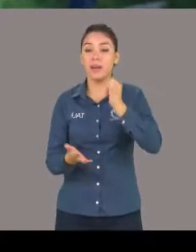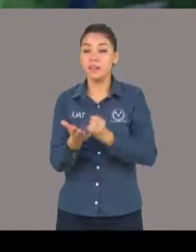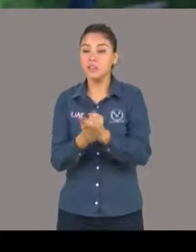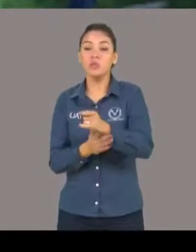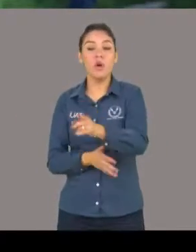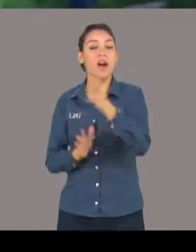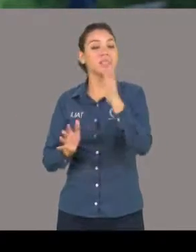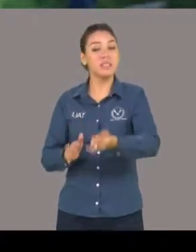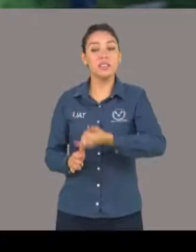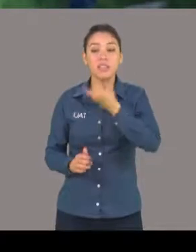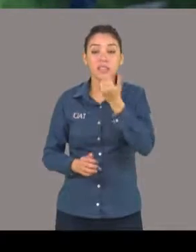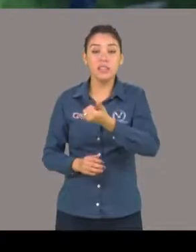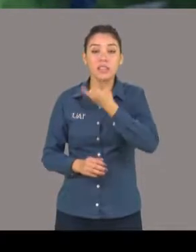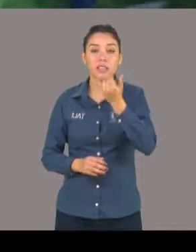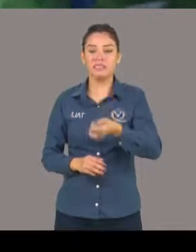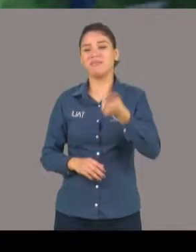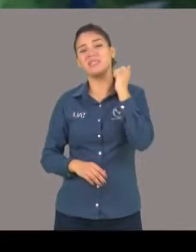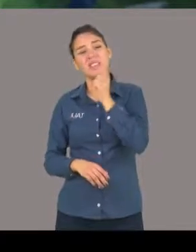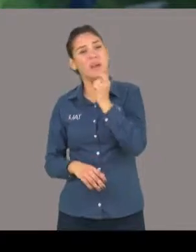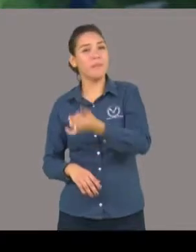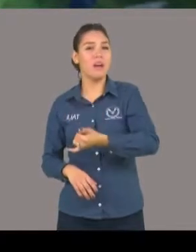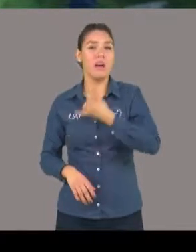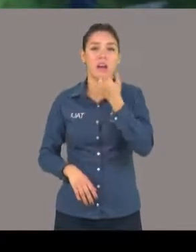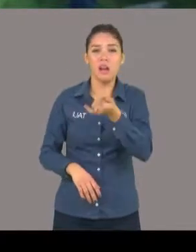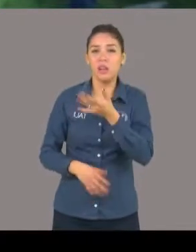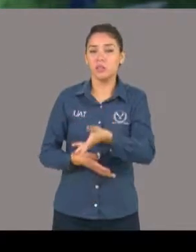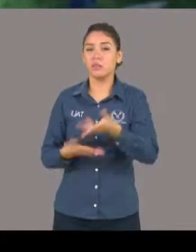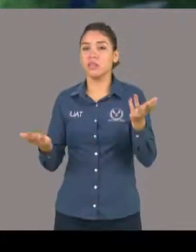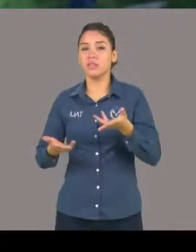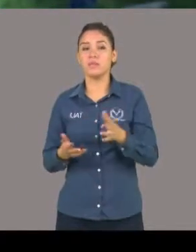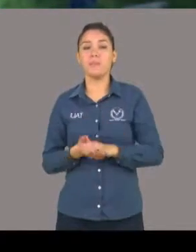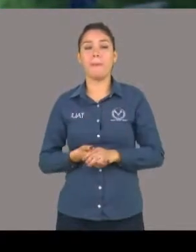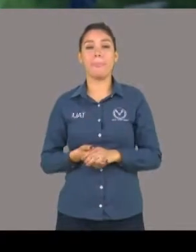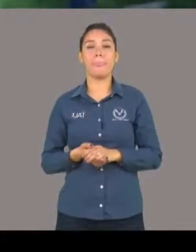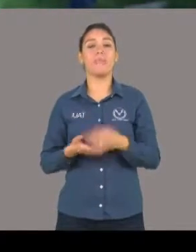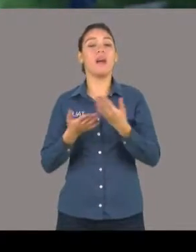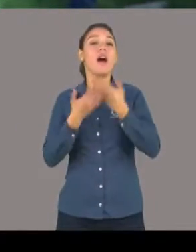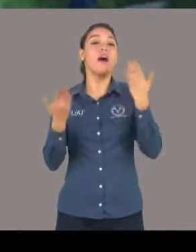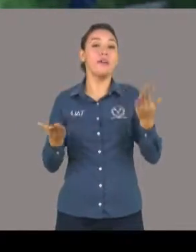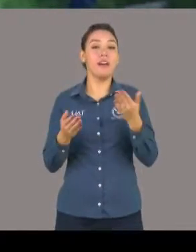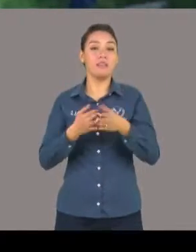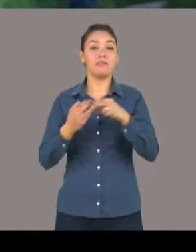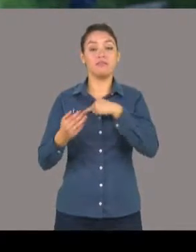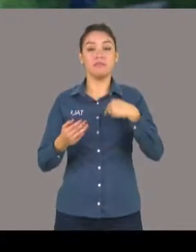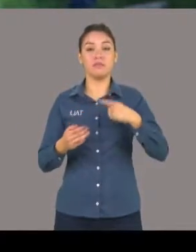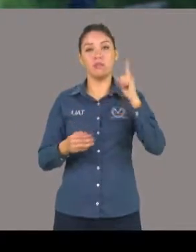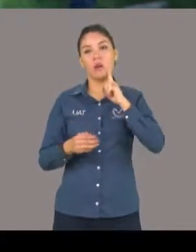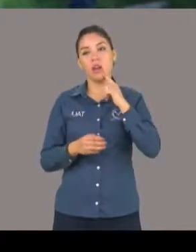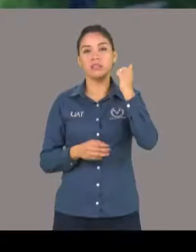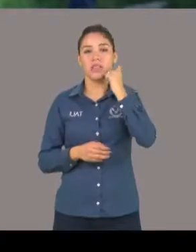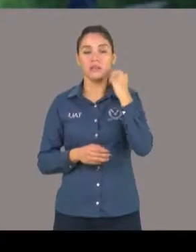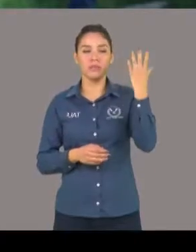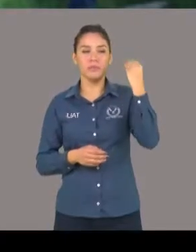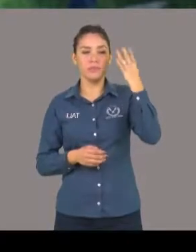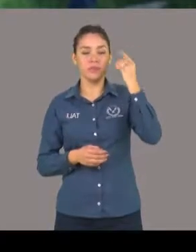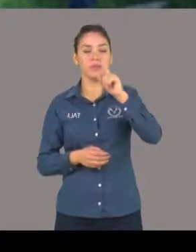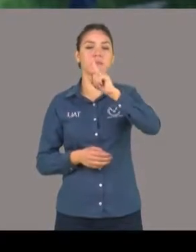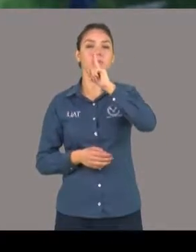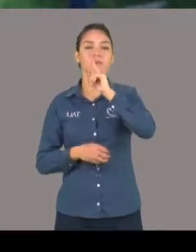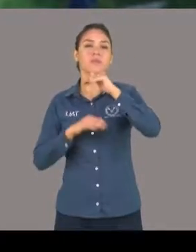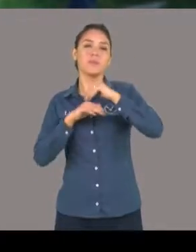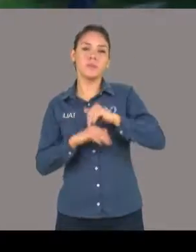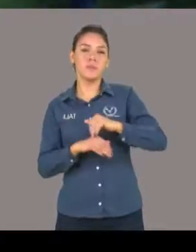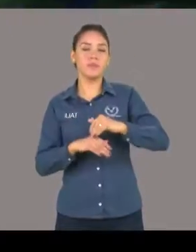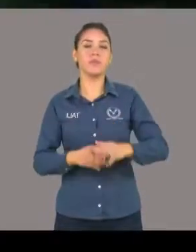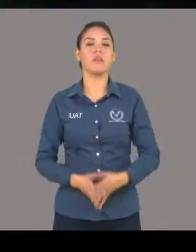decisiones, que estamos equivocadas, que nos equivocamos en lo que hacemos. Entonces, de alguna manera estamos siempre siendo violentadas y